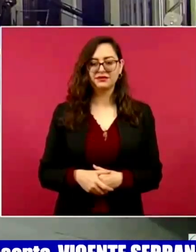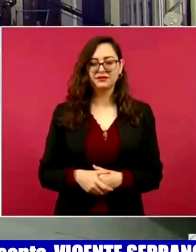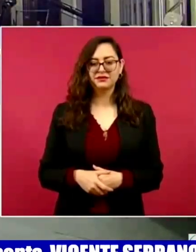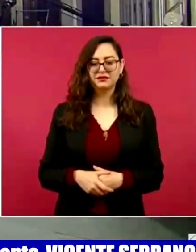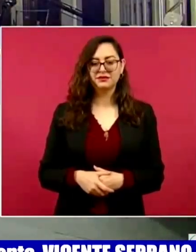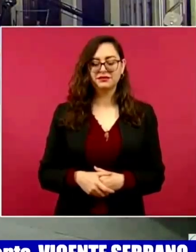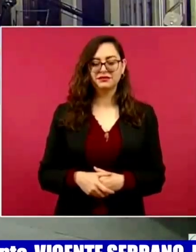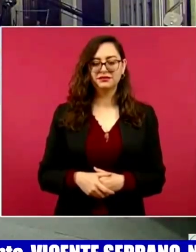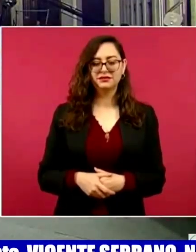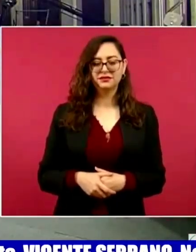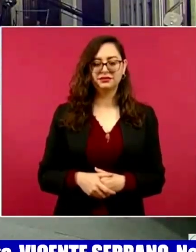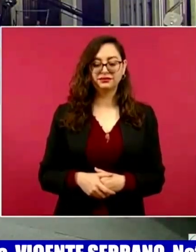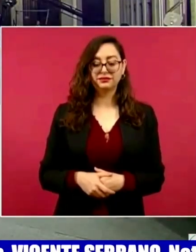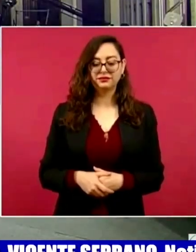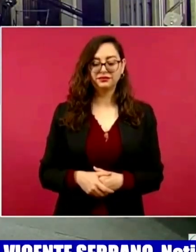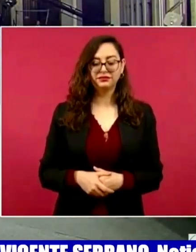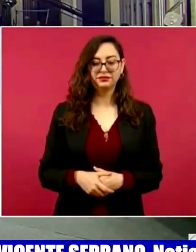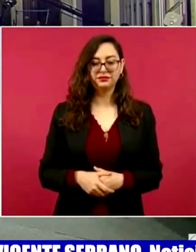Entonces,